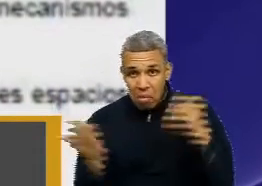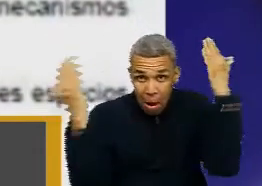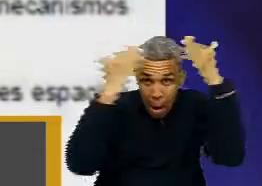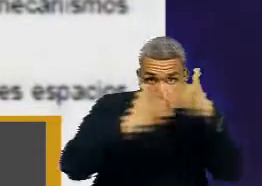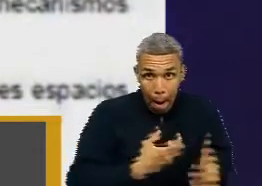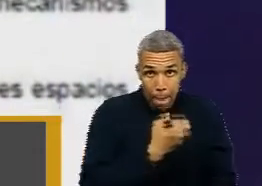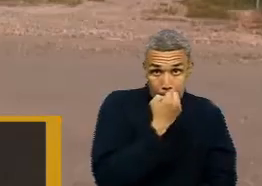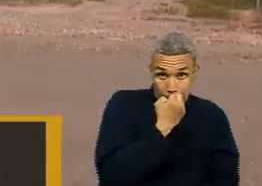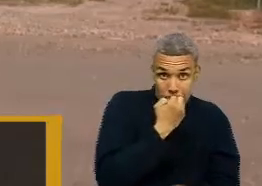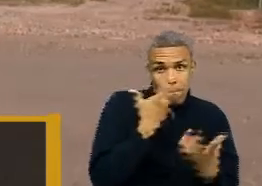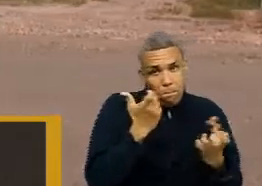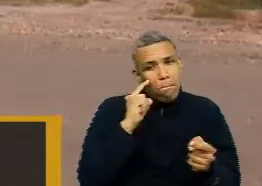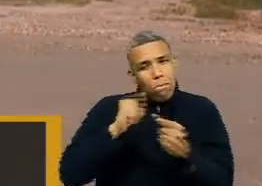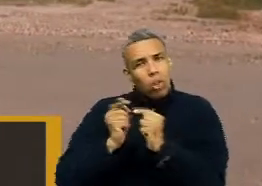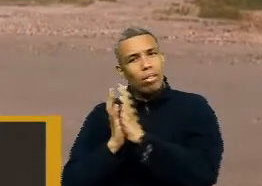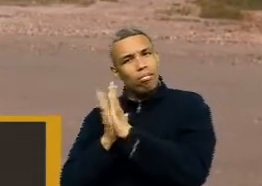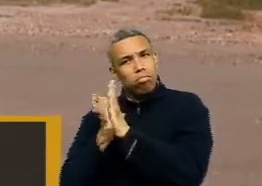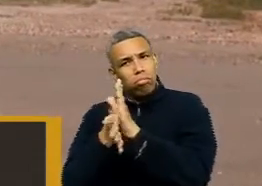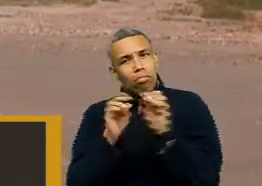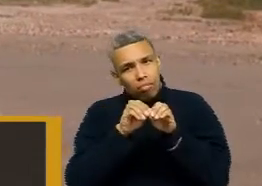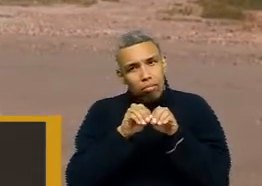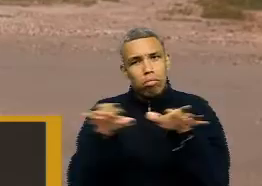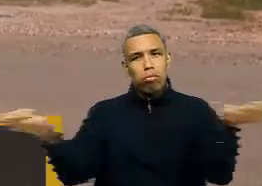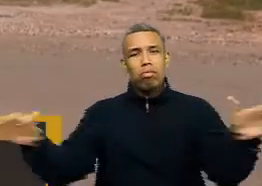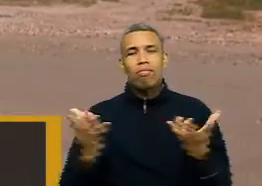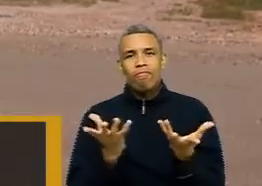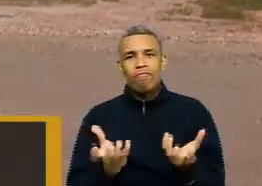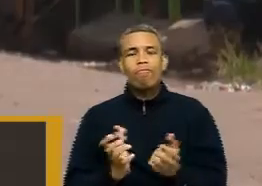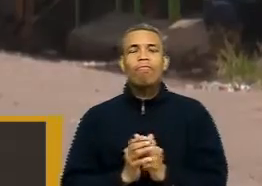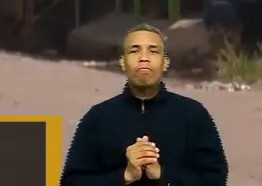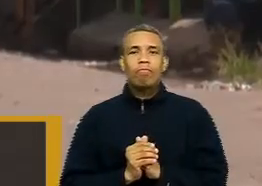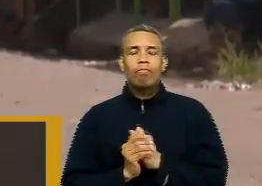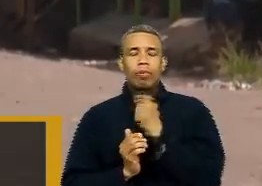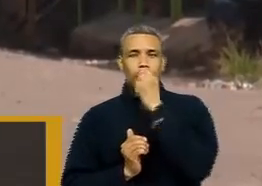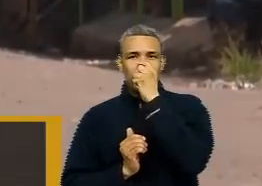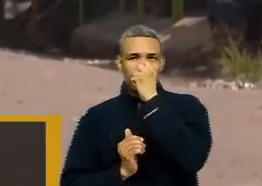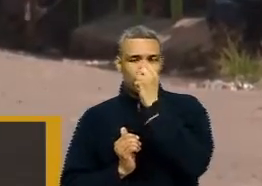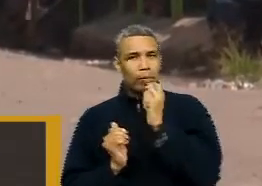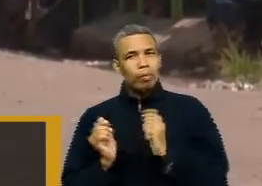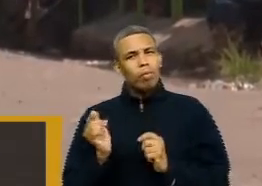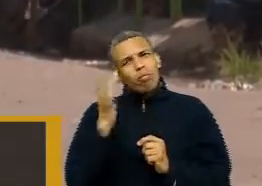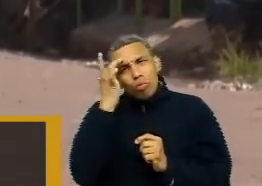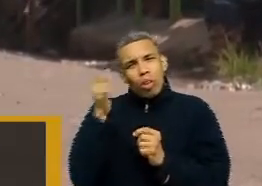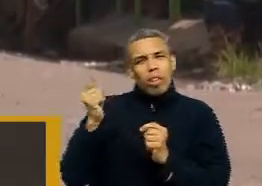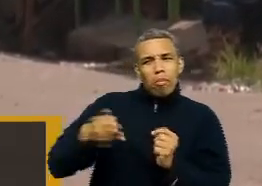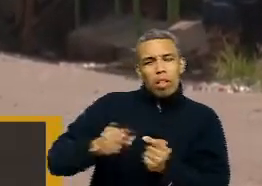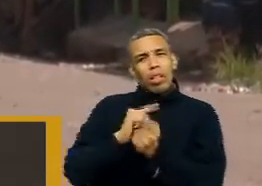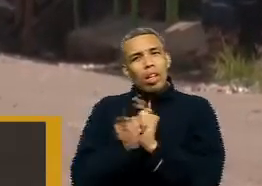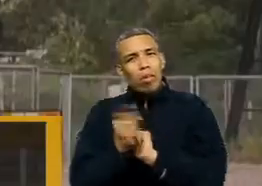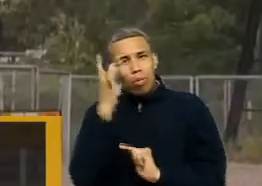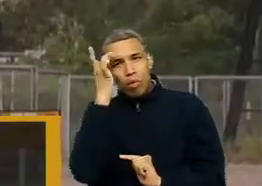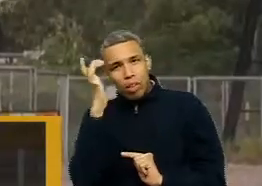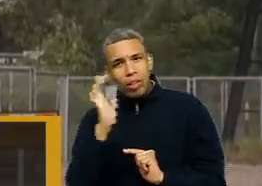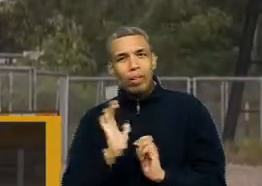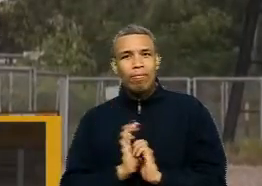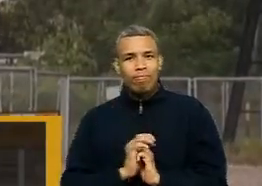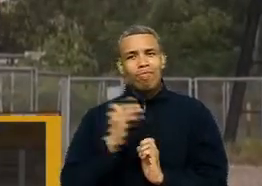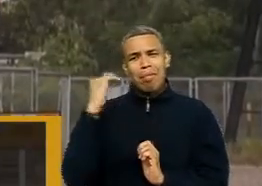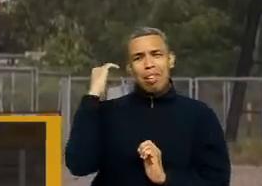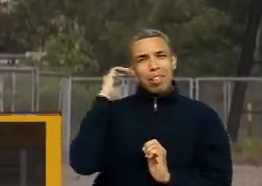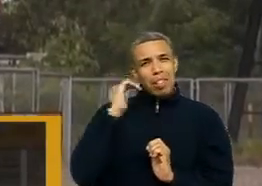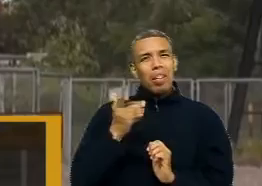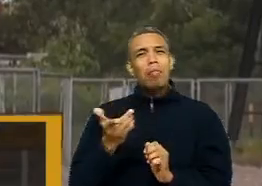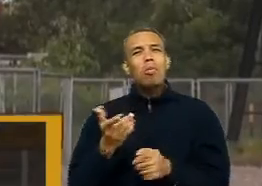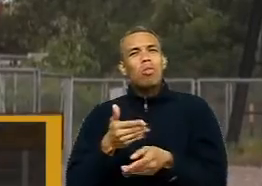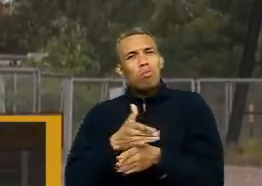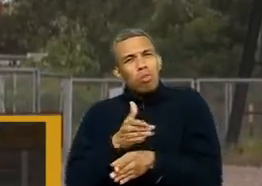información. Los hechos tienen que ver con la fallida socialización de los trabajos que adelantará la empresa Tuscany en La Sira Infantas. De acuerdo con el proyecto,